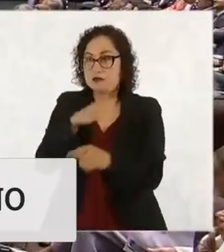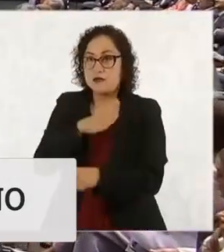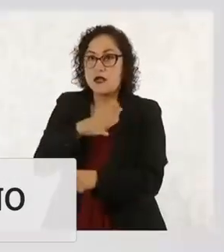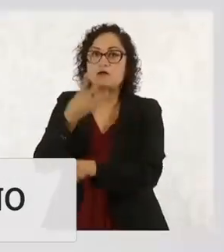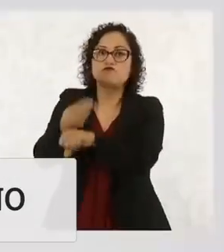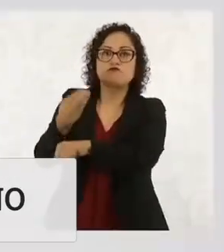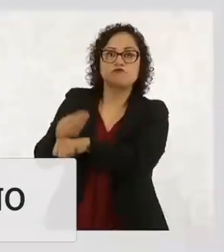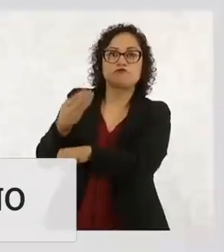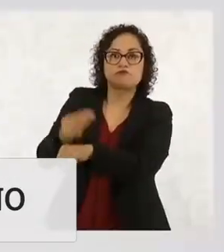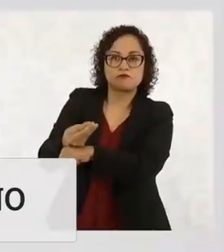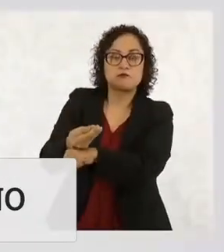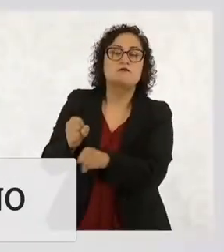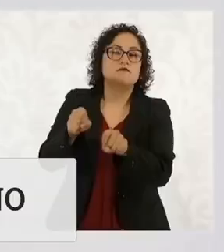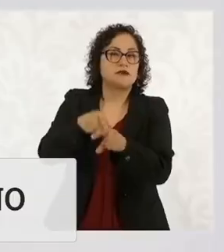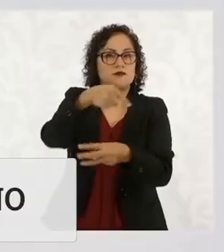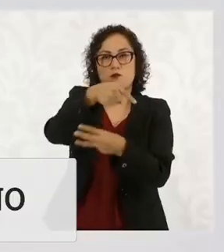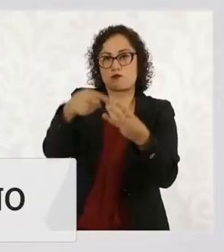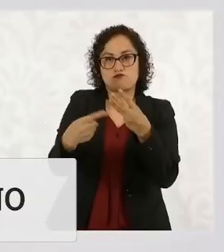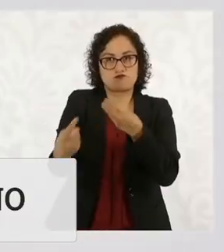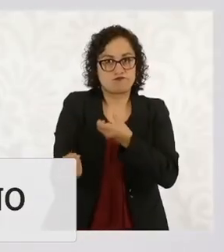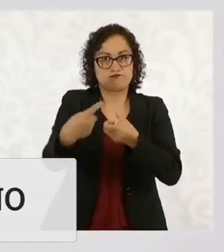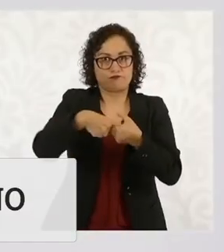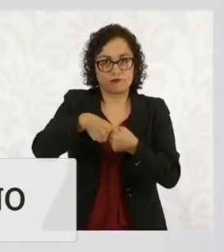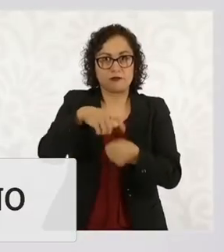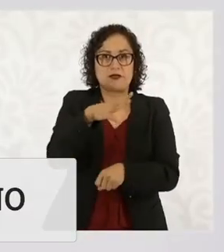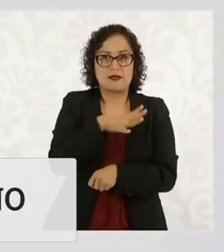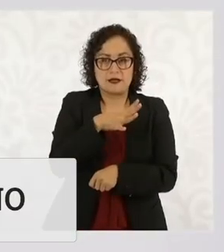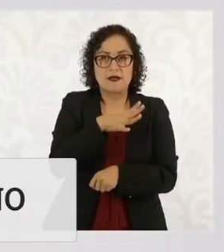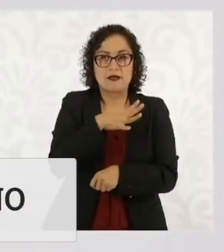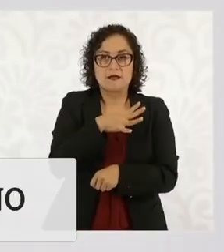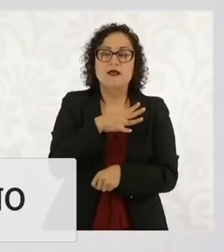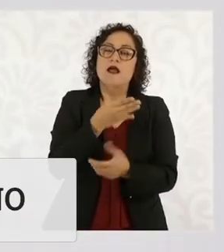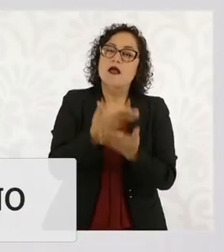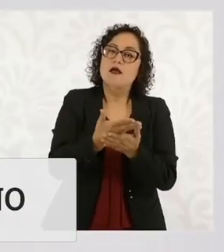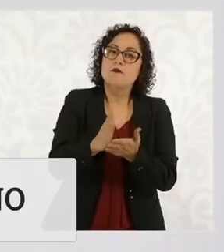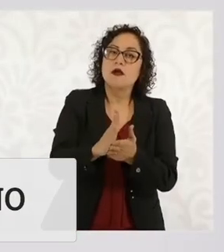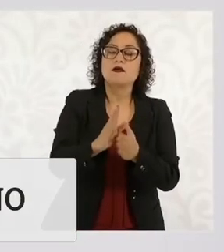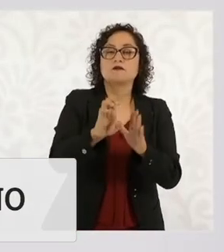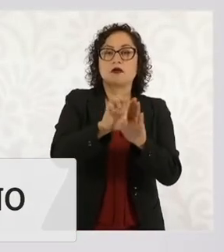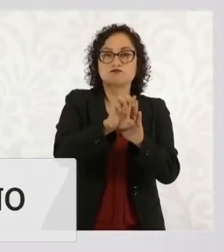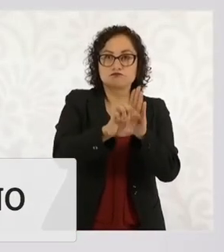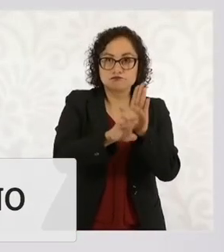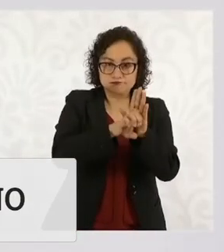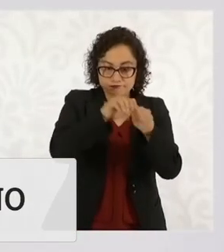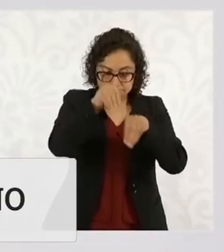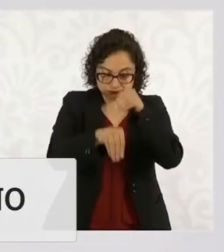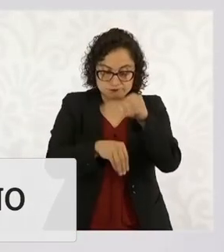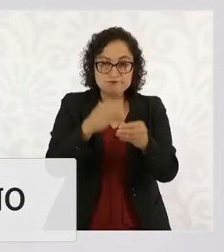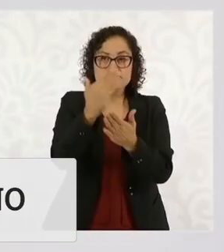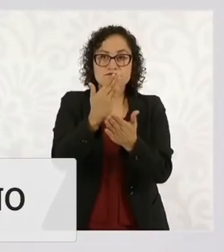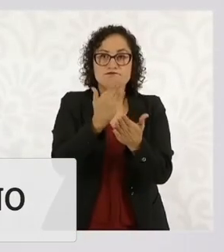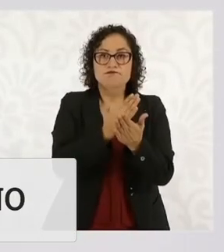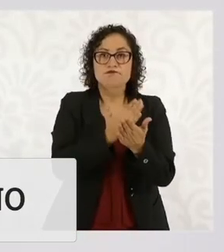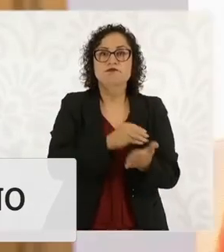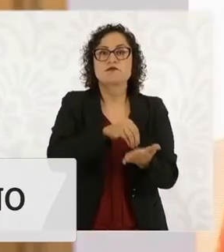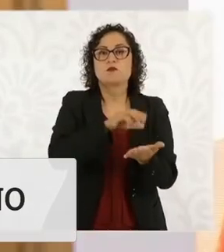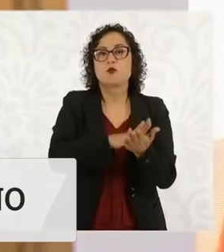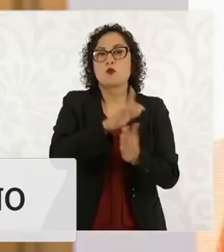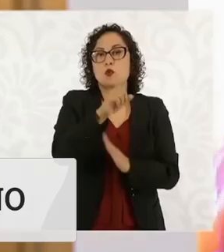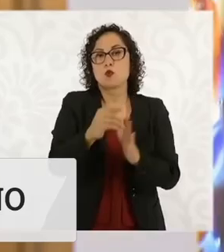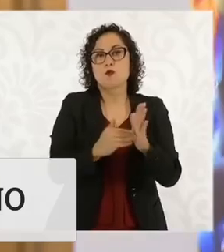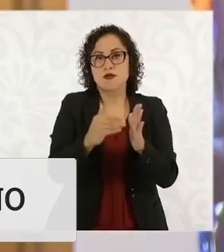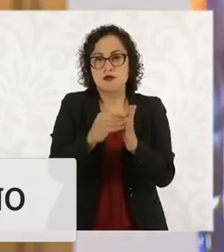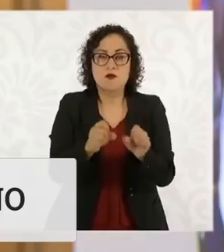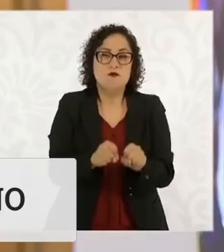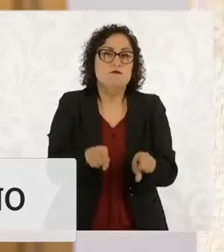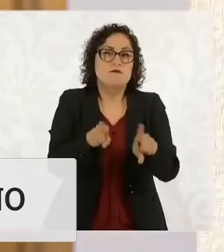a través de las 3 instituciones, además de 1 millón de escrituras de los créditos y los créditos que otorga